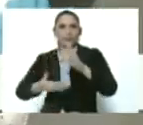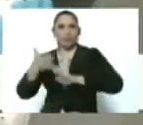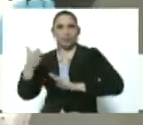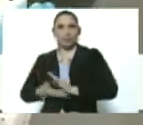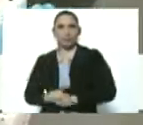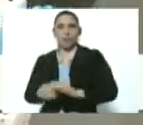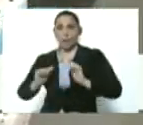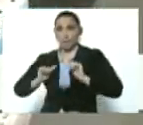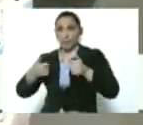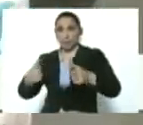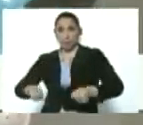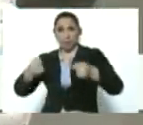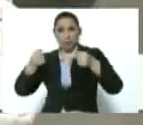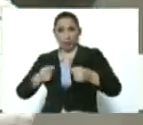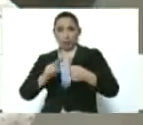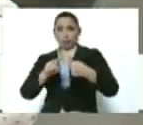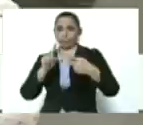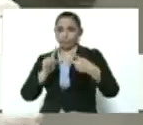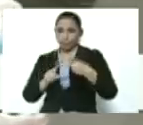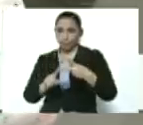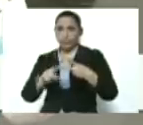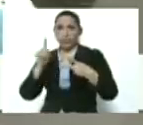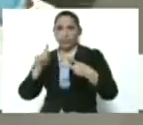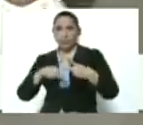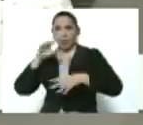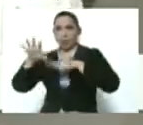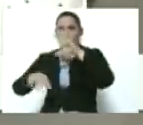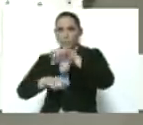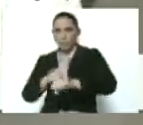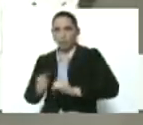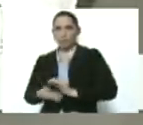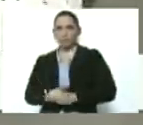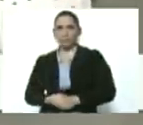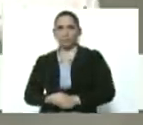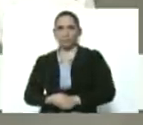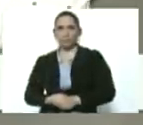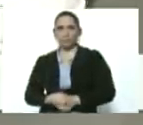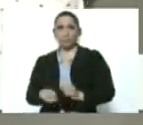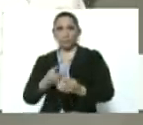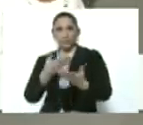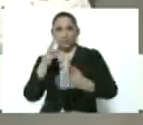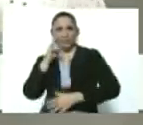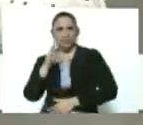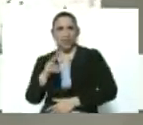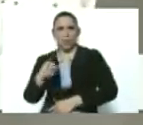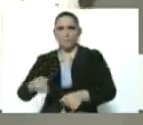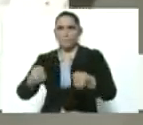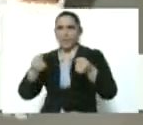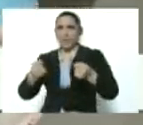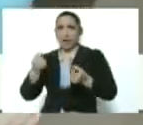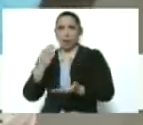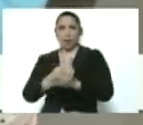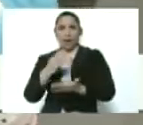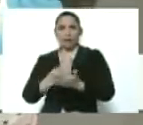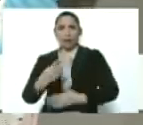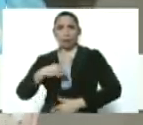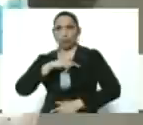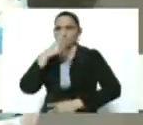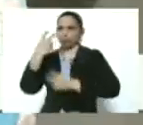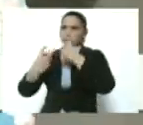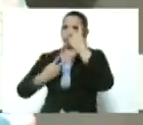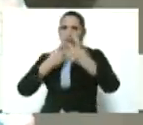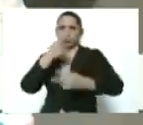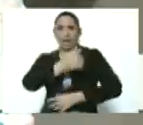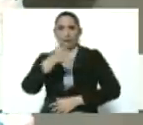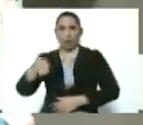empezamos con los mercados para ir a hacer las compras ustedes -dijo el mercado de catia para allá nos fuimos y así cada uno de los